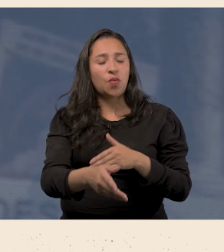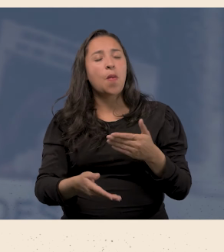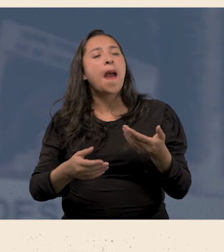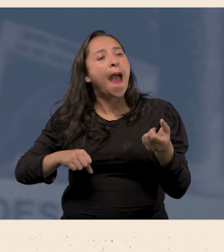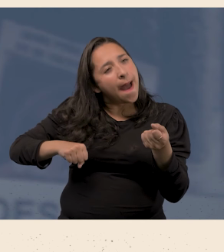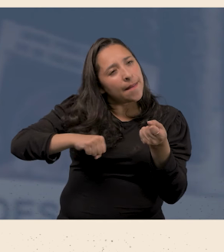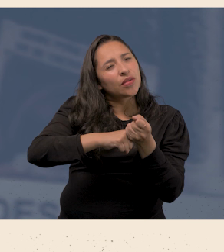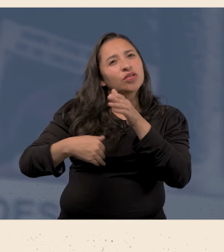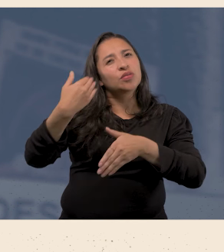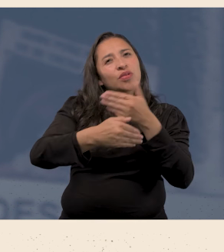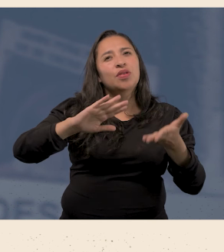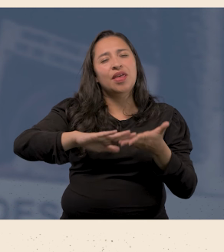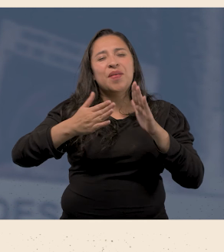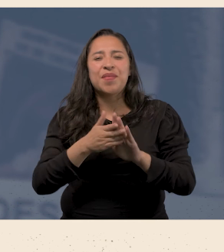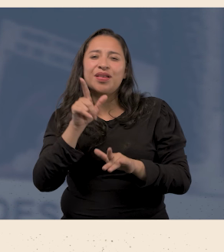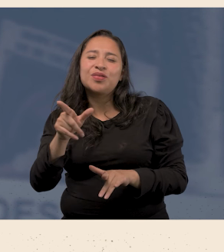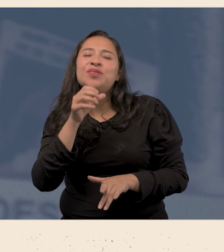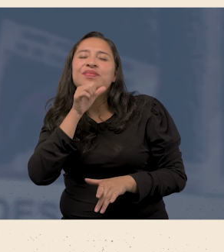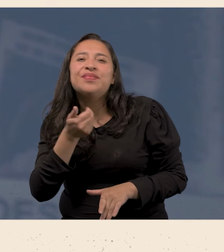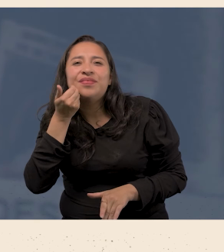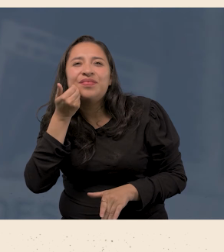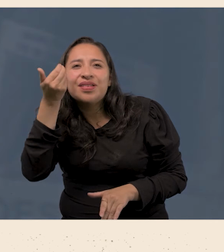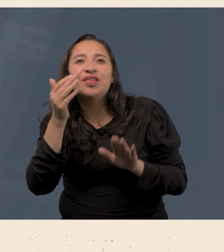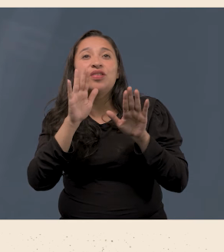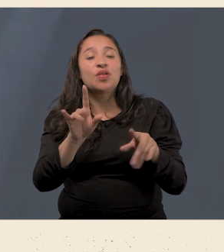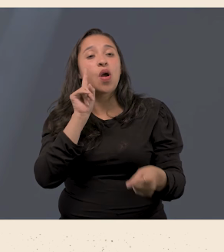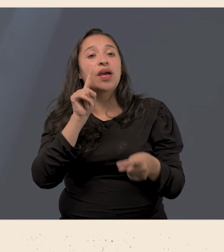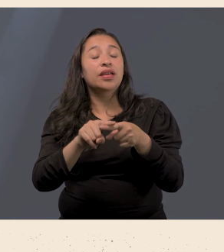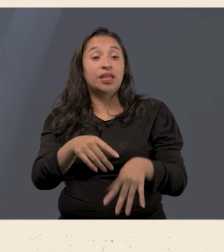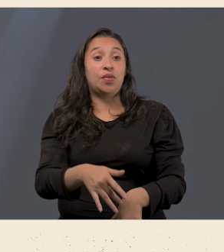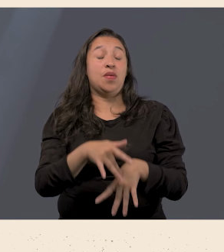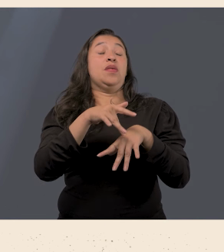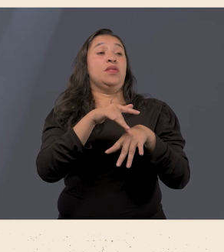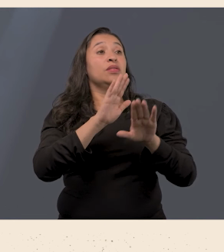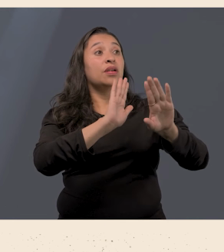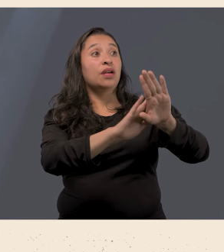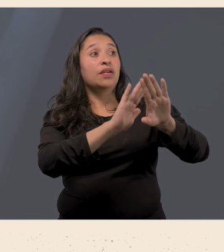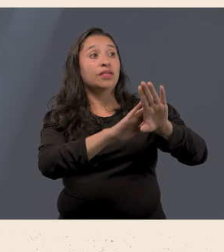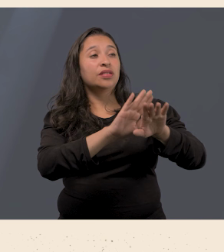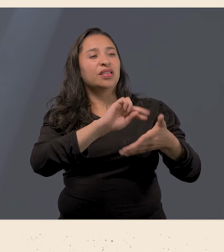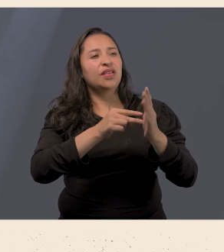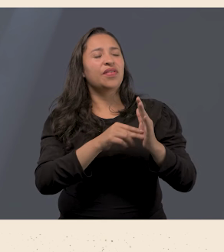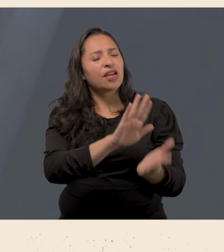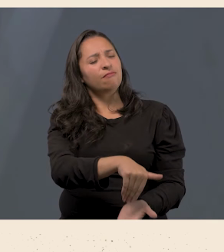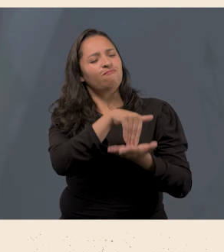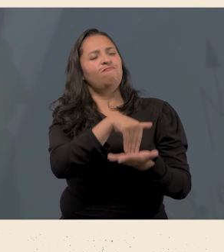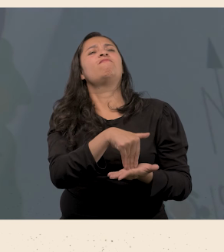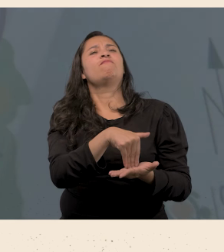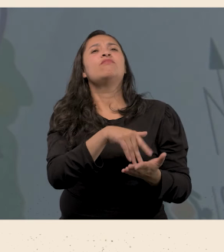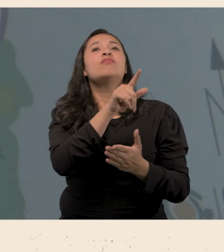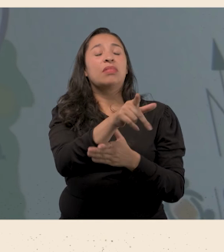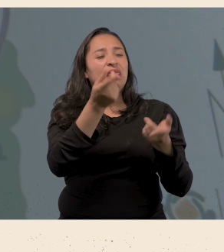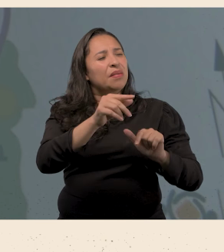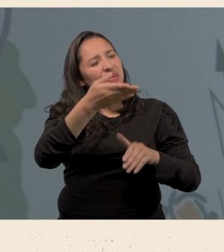al proceso de paz desde el envejecimiento y la vejez, que impulsan un mensaje como forma de resistencia.